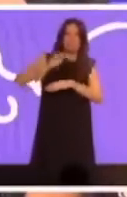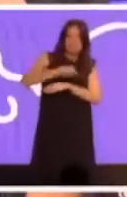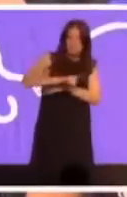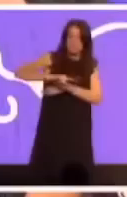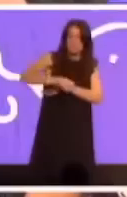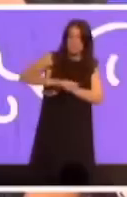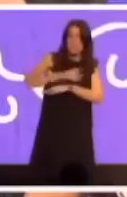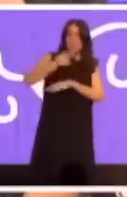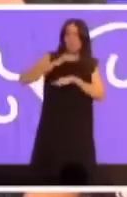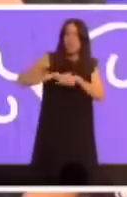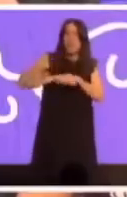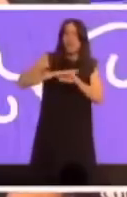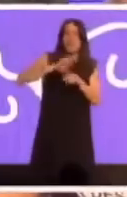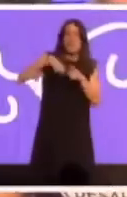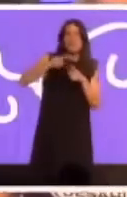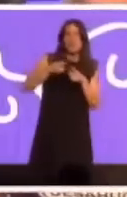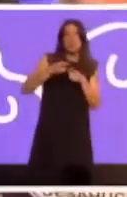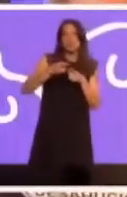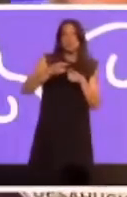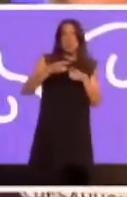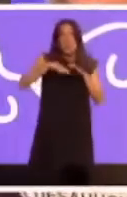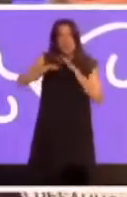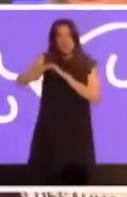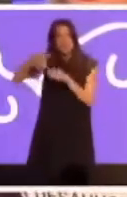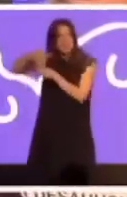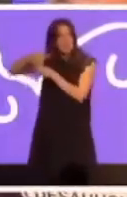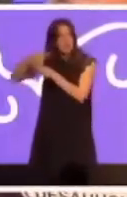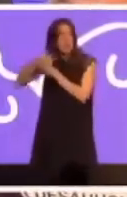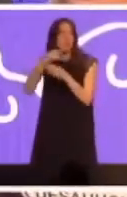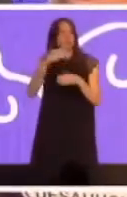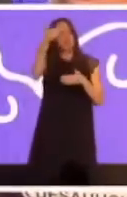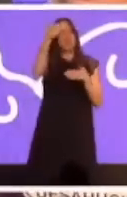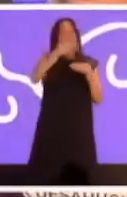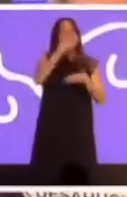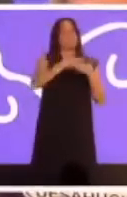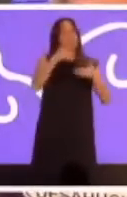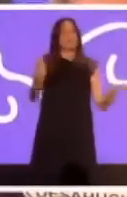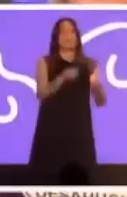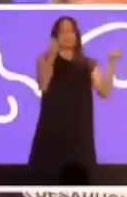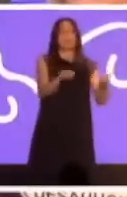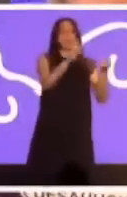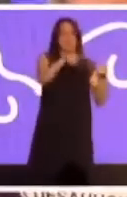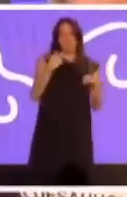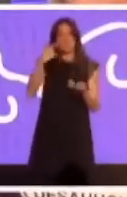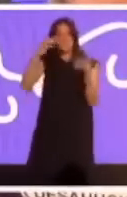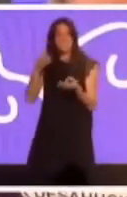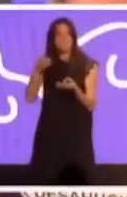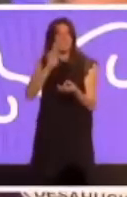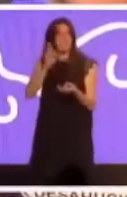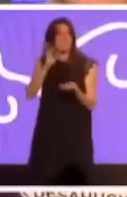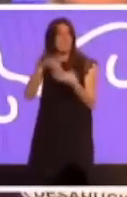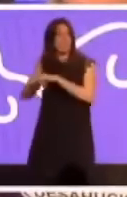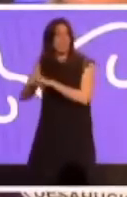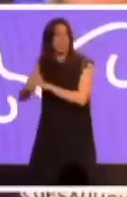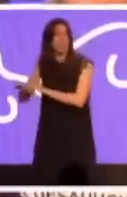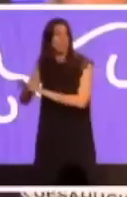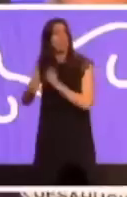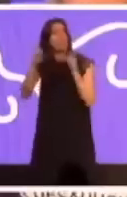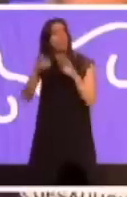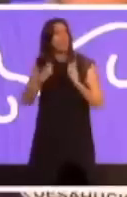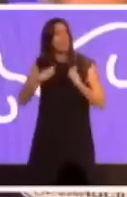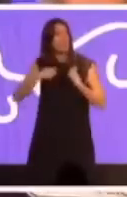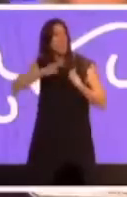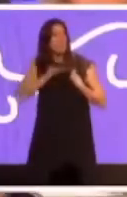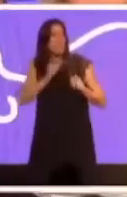portadas para después terminar archivados y que intentan destruir nuestras nuestras vidas pero sobre todo intentan destruir